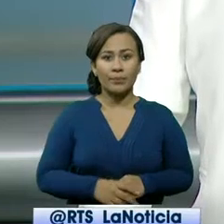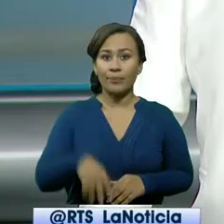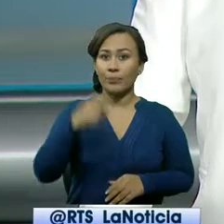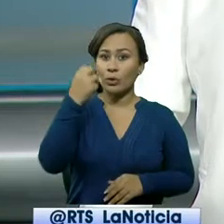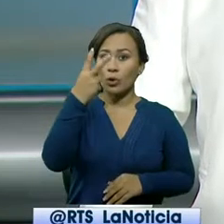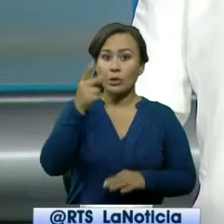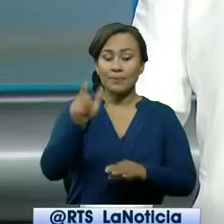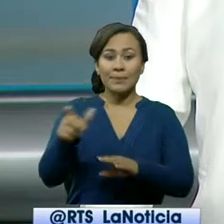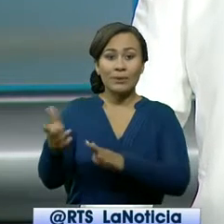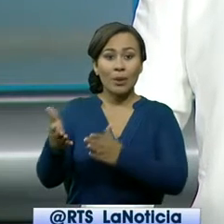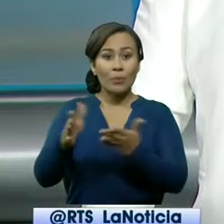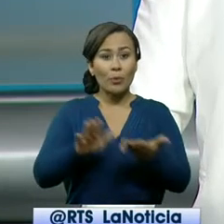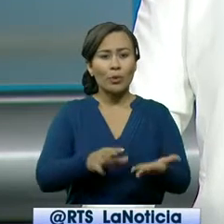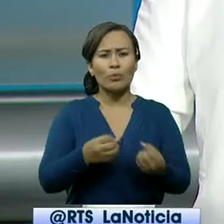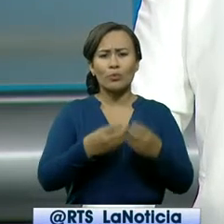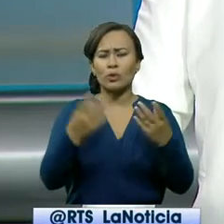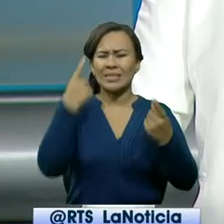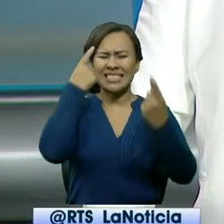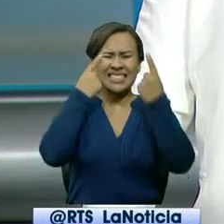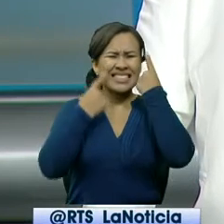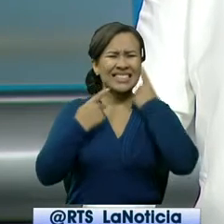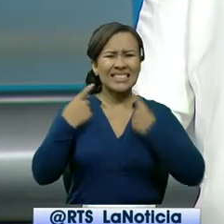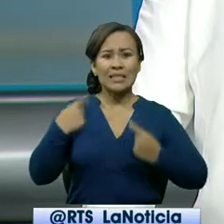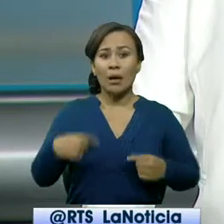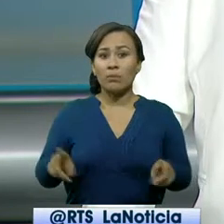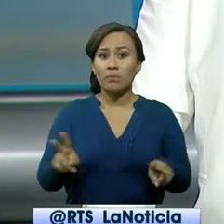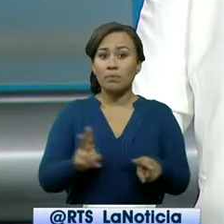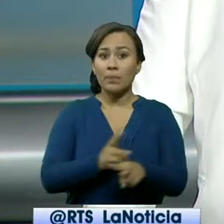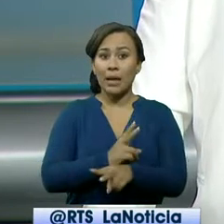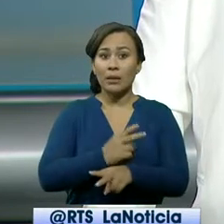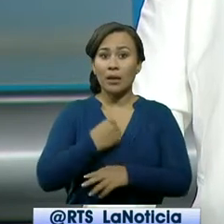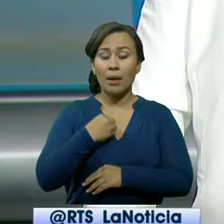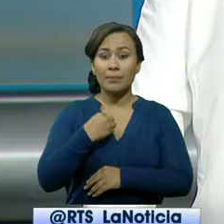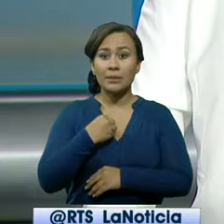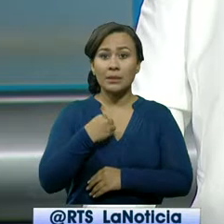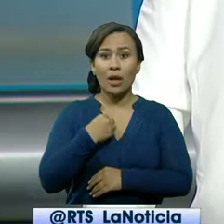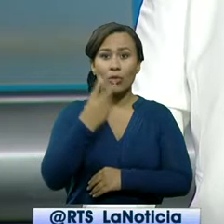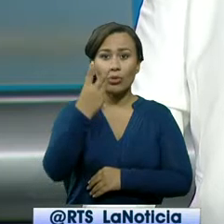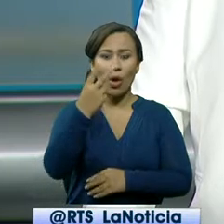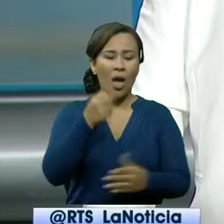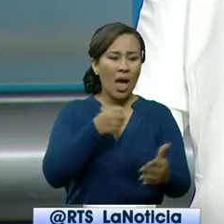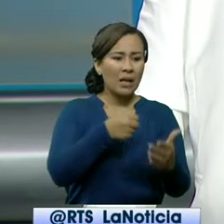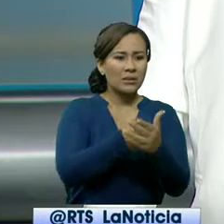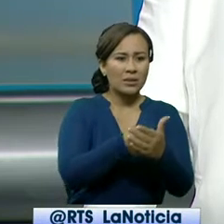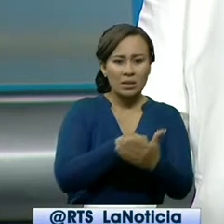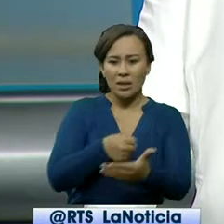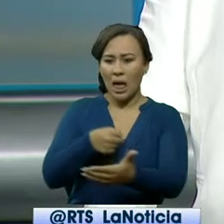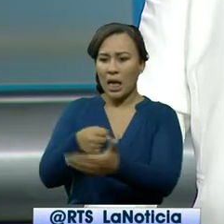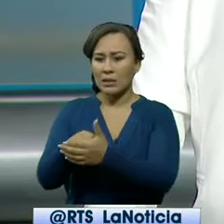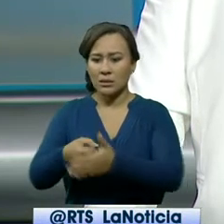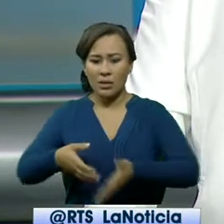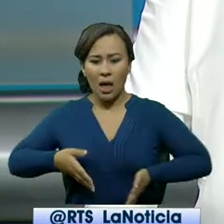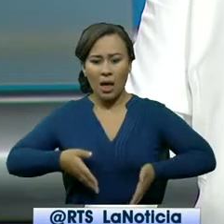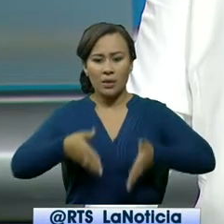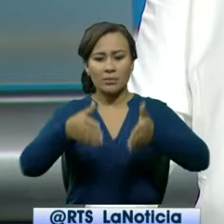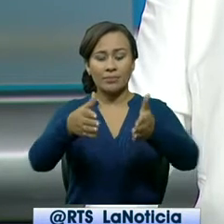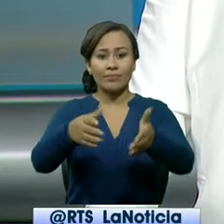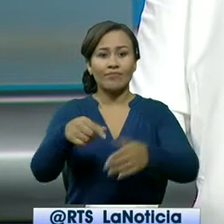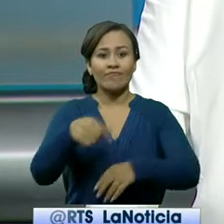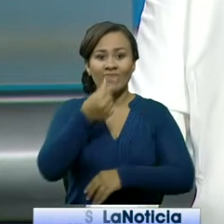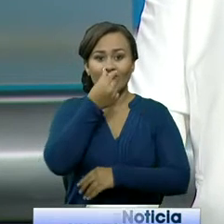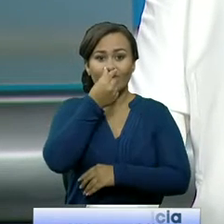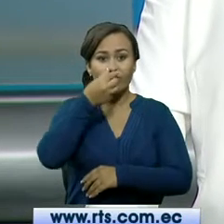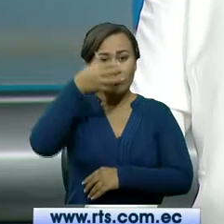Dos muertos y varios heridos fue el saldo trágico de dos accidentes de tránsito ocurrido en las vías de la provincia de Santo Domingo de